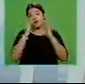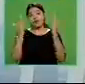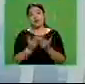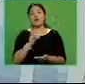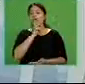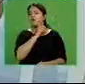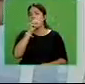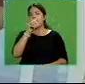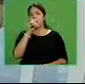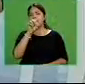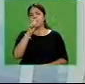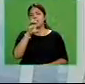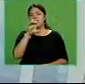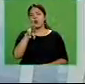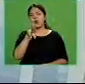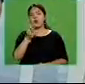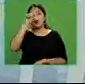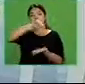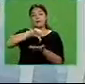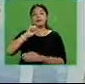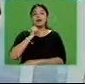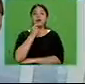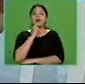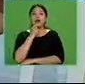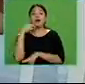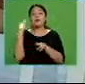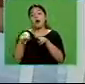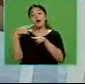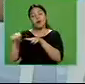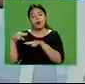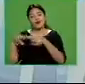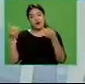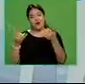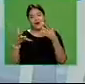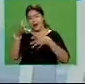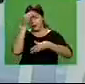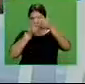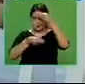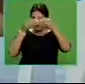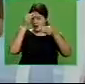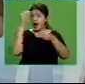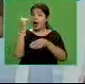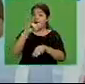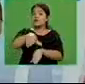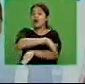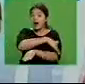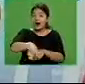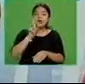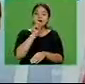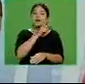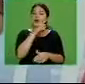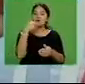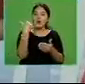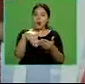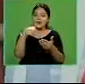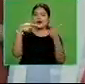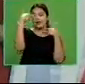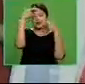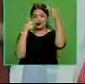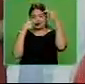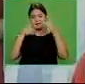Moscú, la capital de Rusia, para los niños y las niñas que están aquí. Bueno, va a haber una calle que lleva el nombre de Hugo